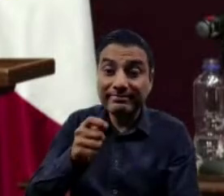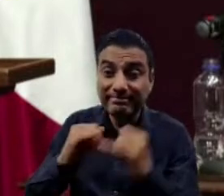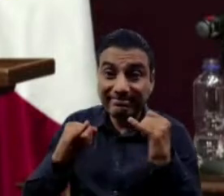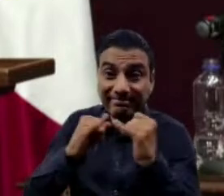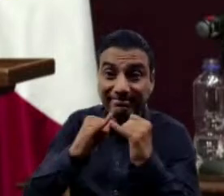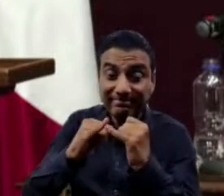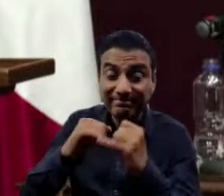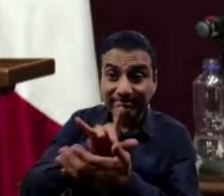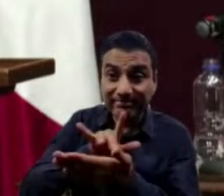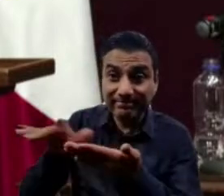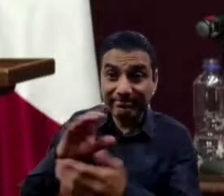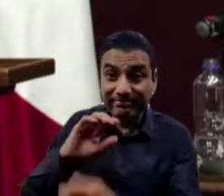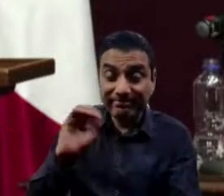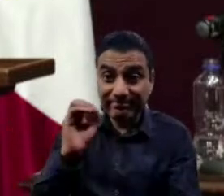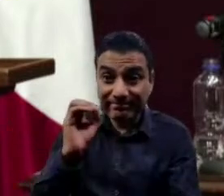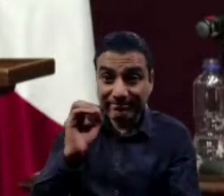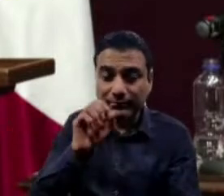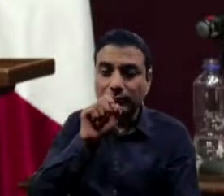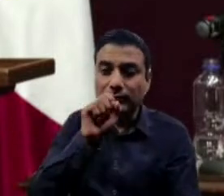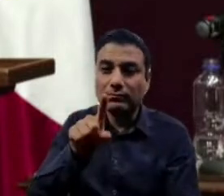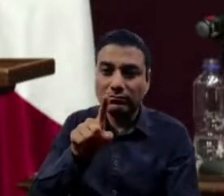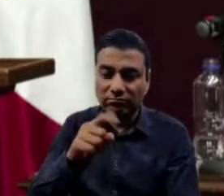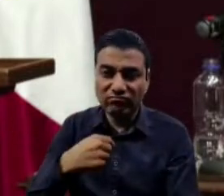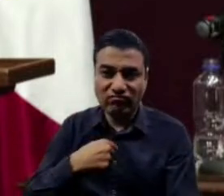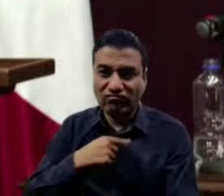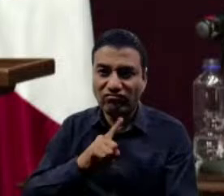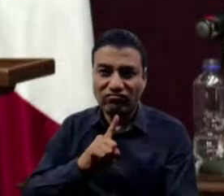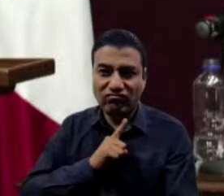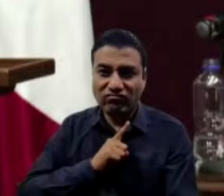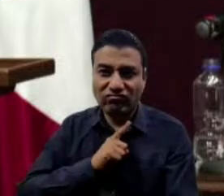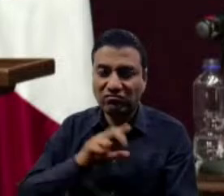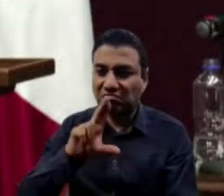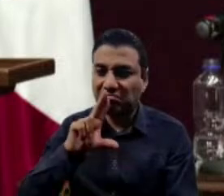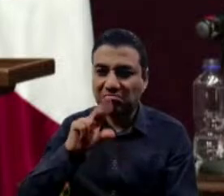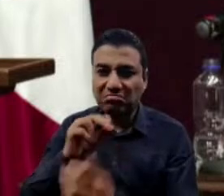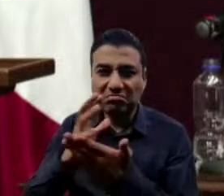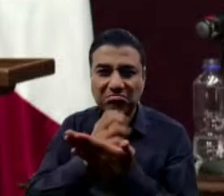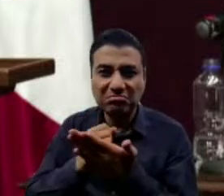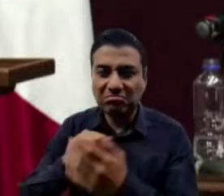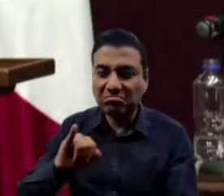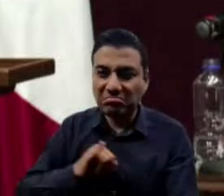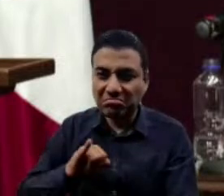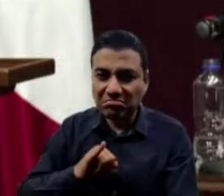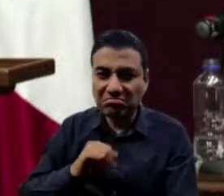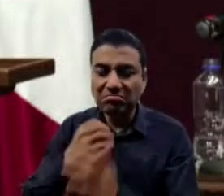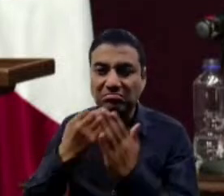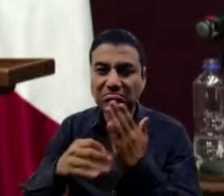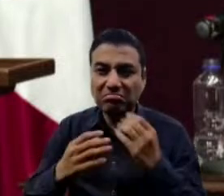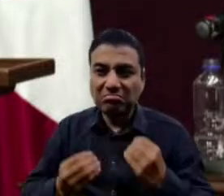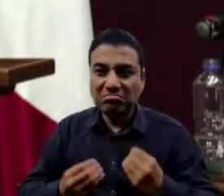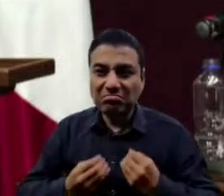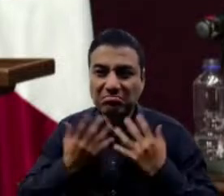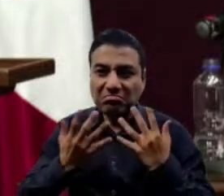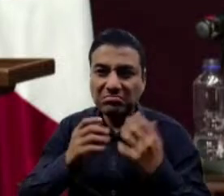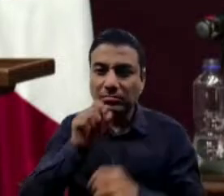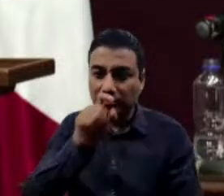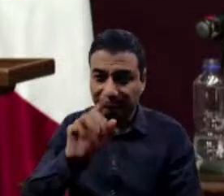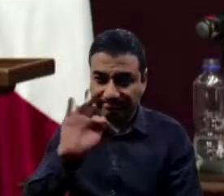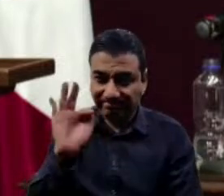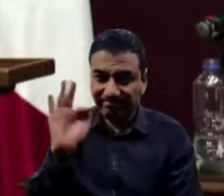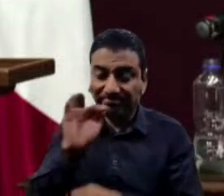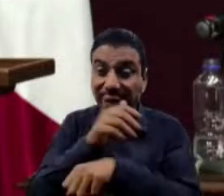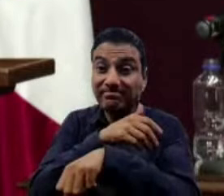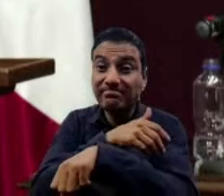como la falta de interés, de motivación o de atención, los familiares, como familias disfuncionales